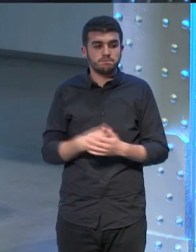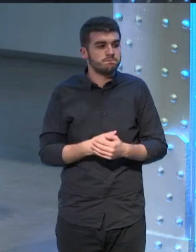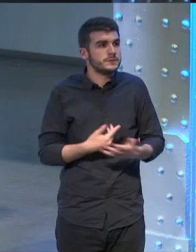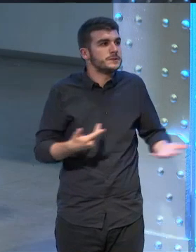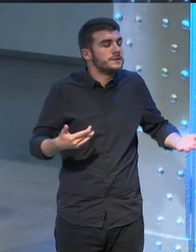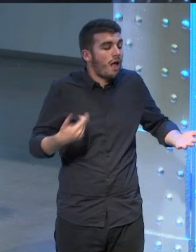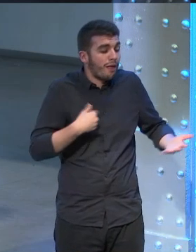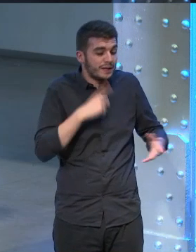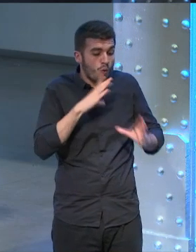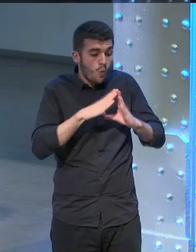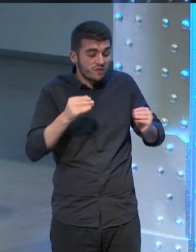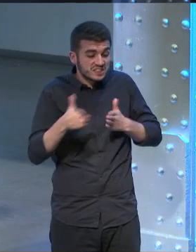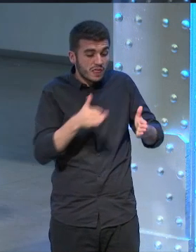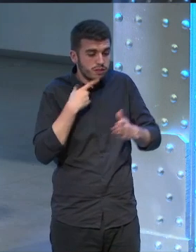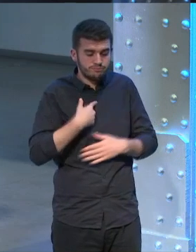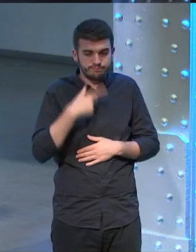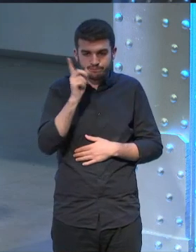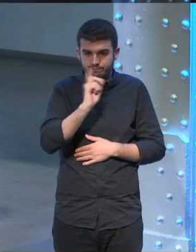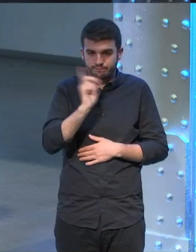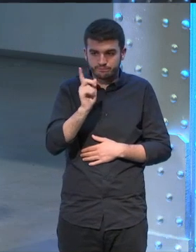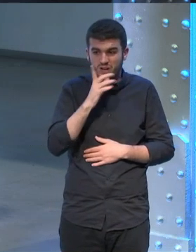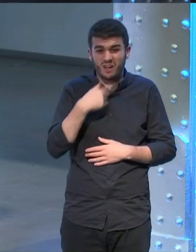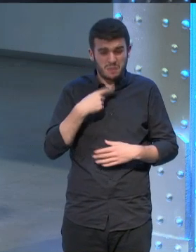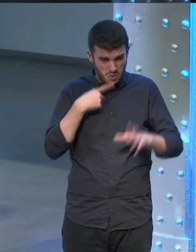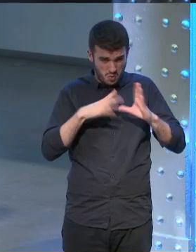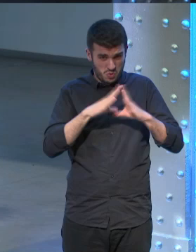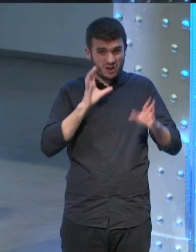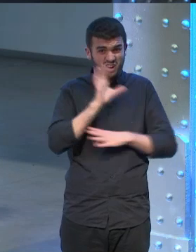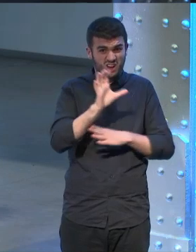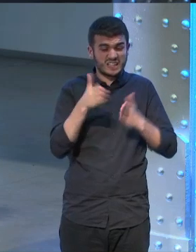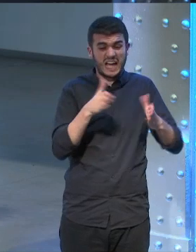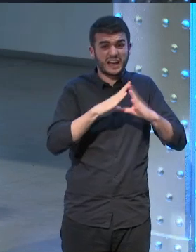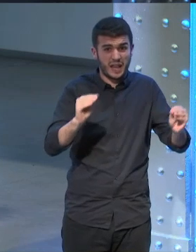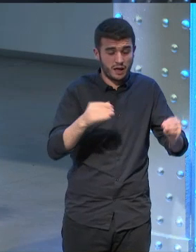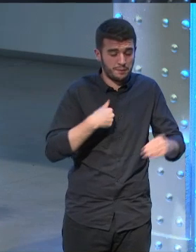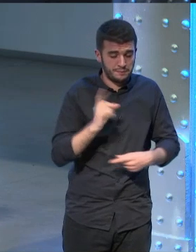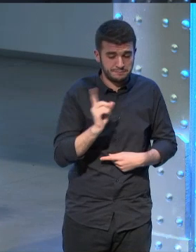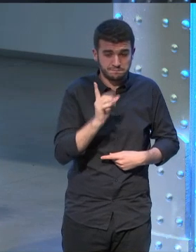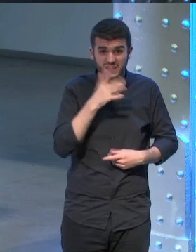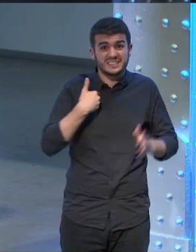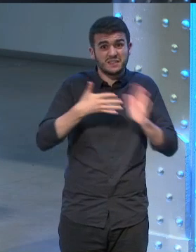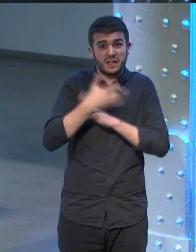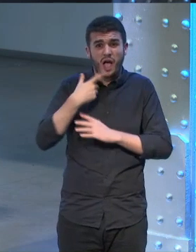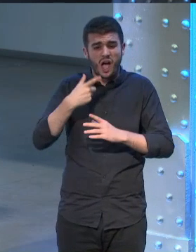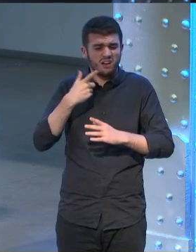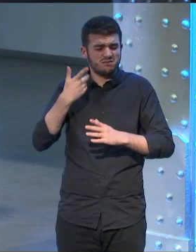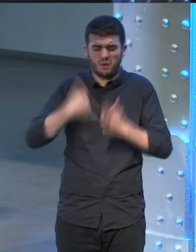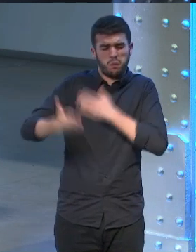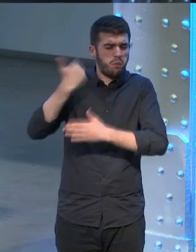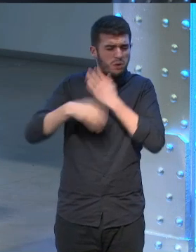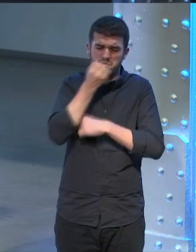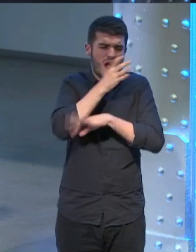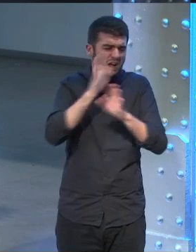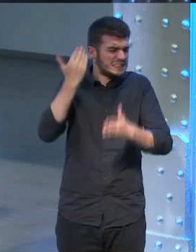En mi carrera, no. Es que encima, ponte que el Montes es muy tradicional. O sea, es que es de, pues junto con Minas, es de las más antiguas y es un